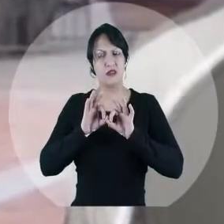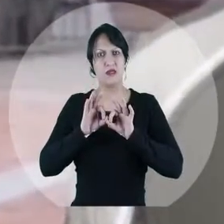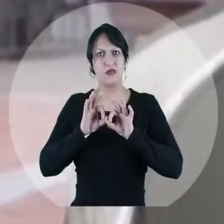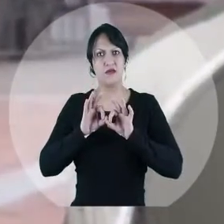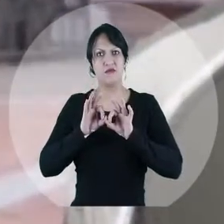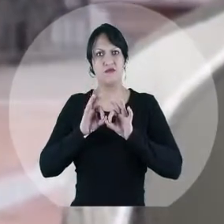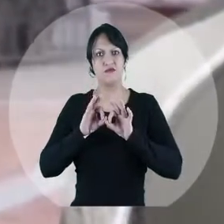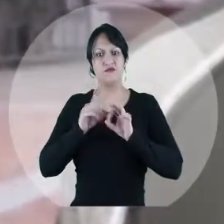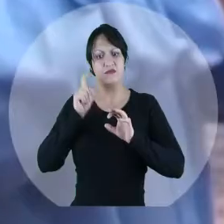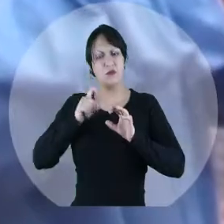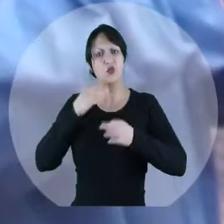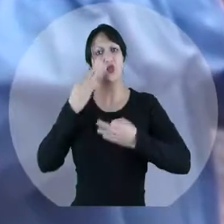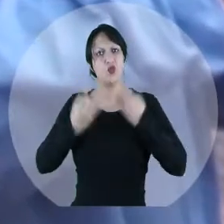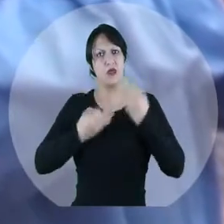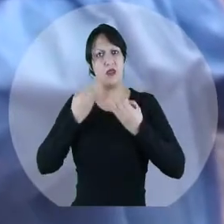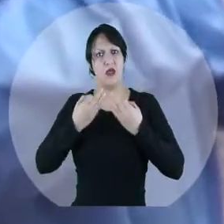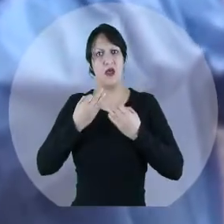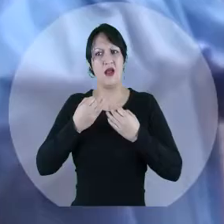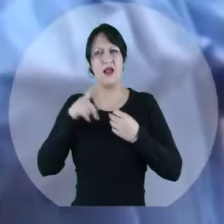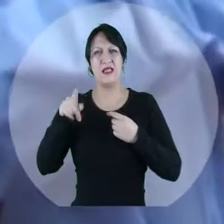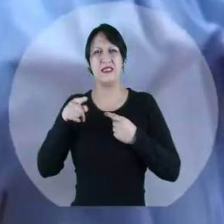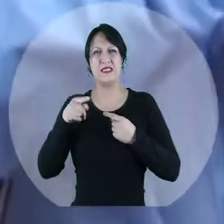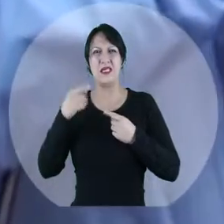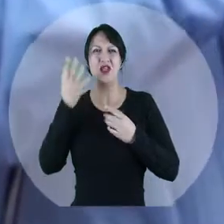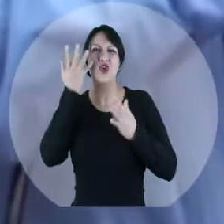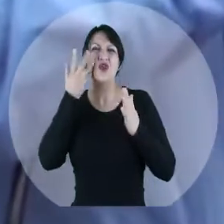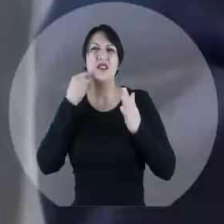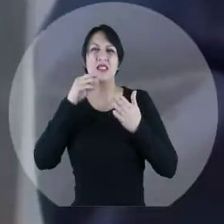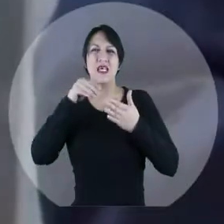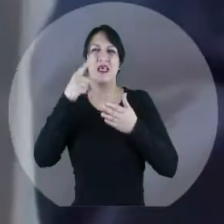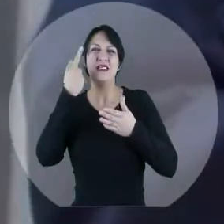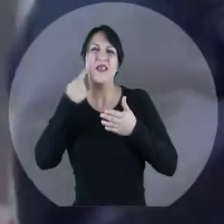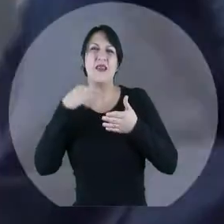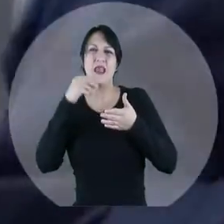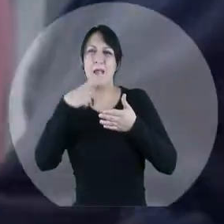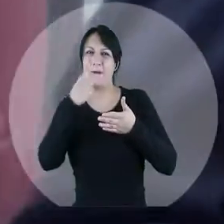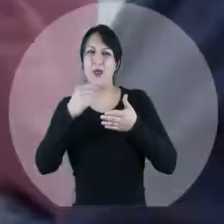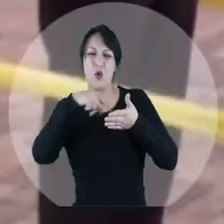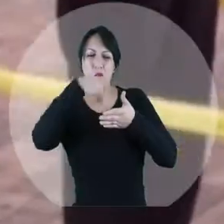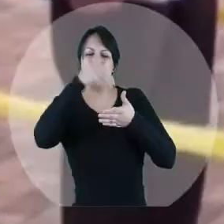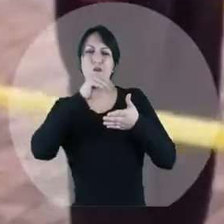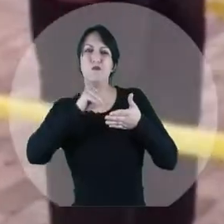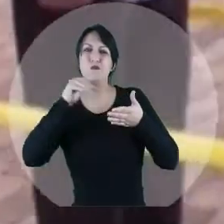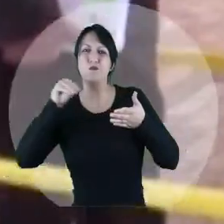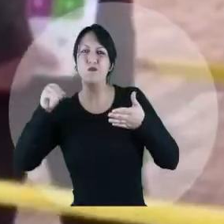que está haciendo ahorita en la ciudad de Pasto me parece magnífico. Muy bien que el pico y cédula,